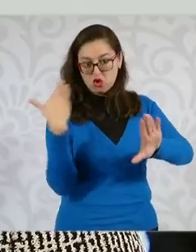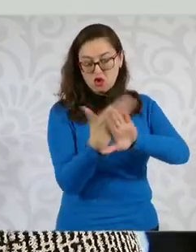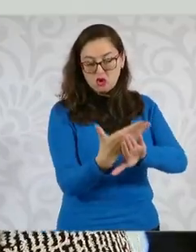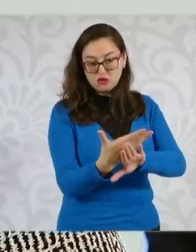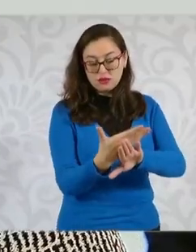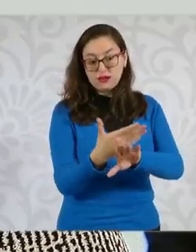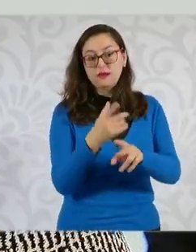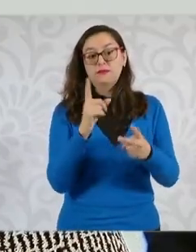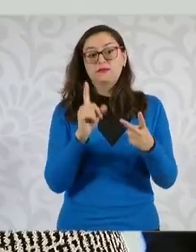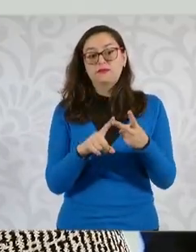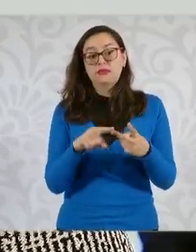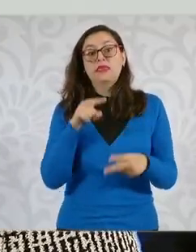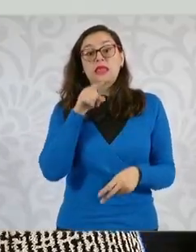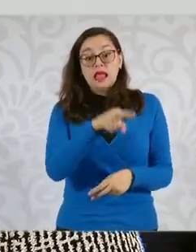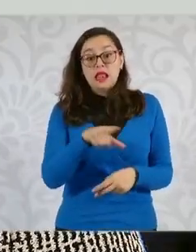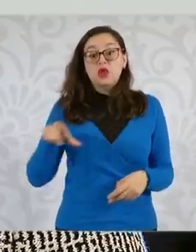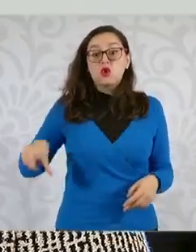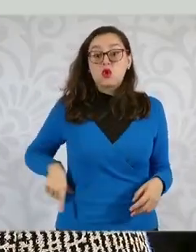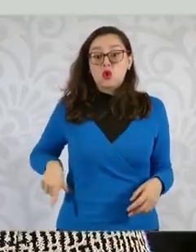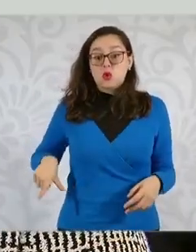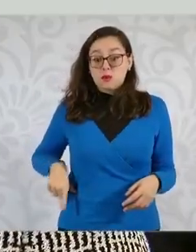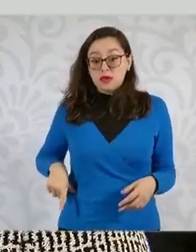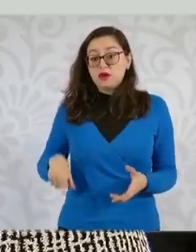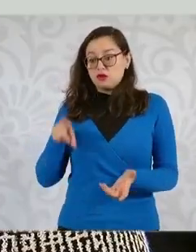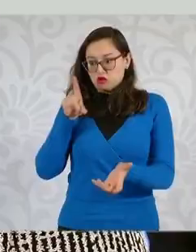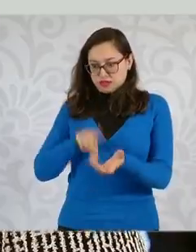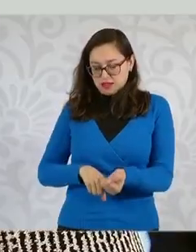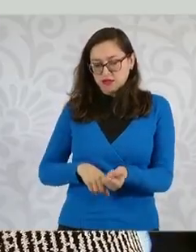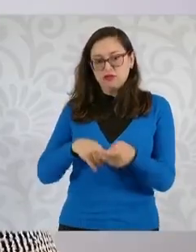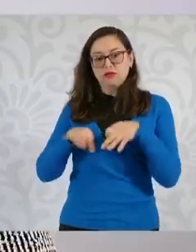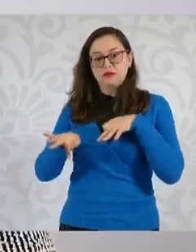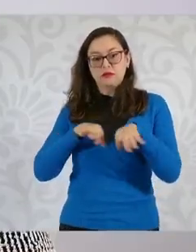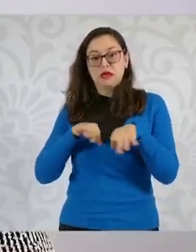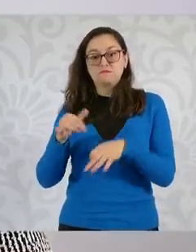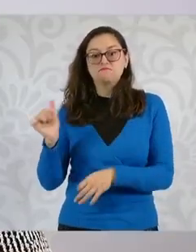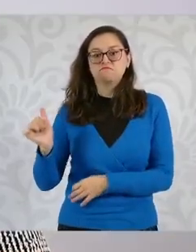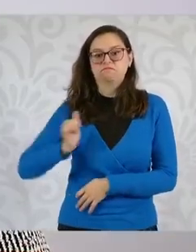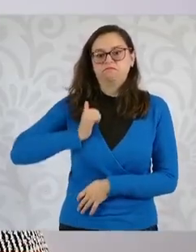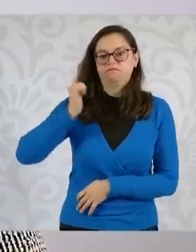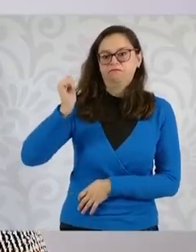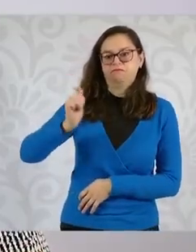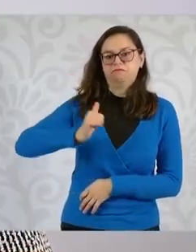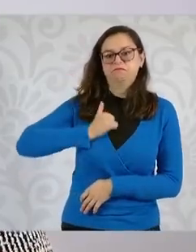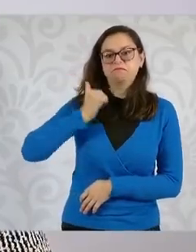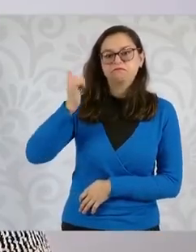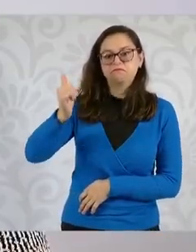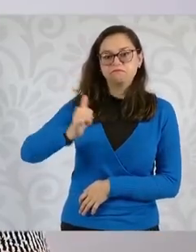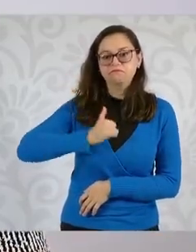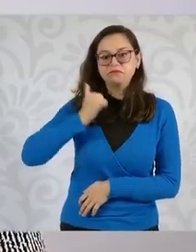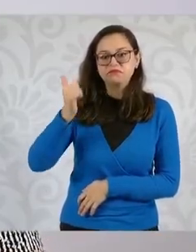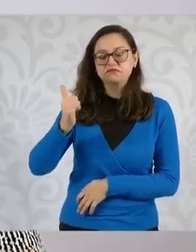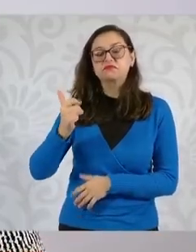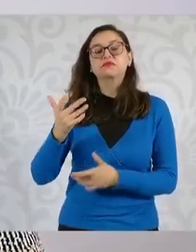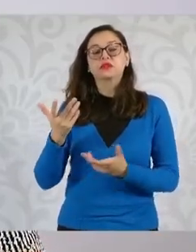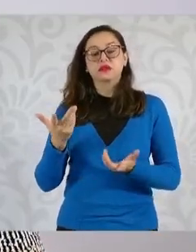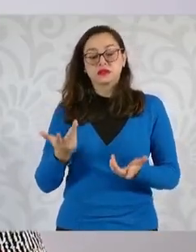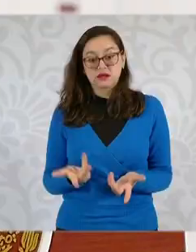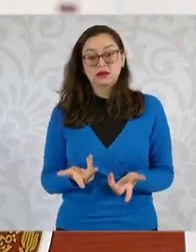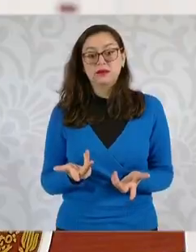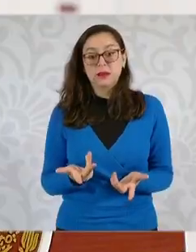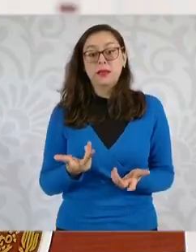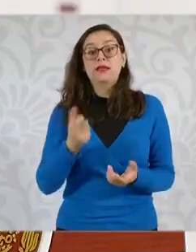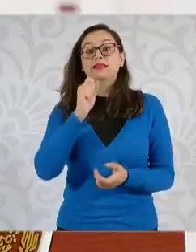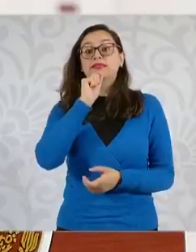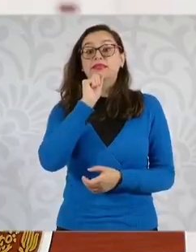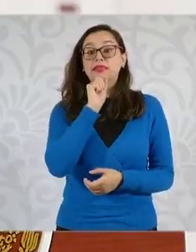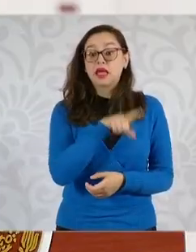atribuciones este delito, uso indebido de atribuciones y facultades, así